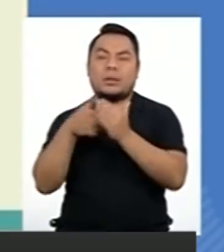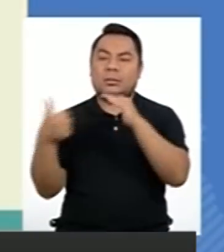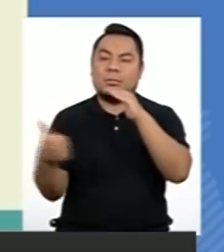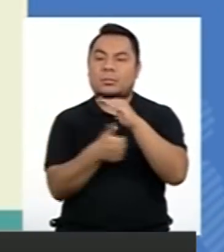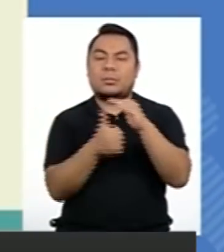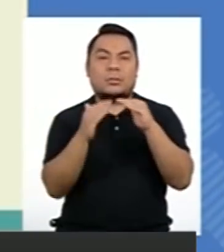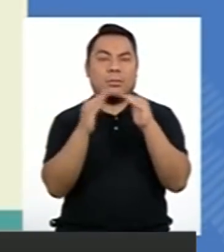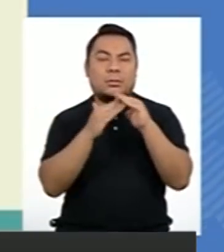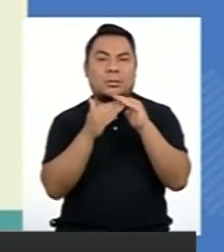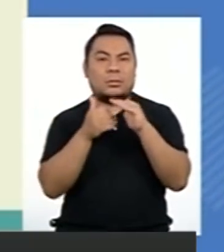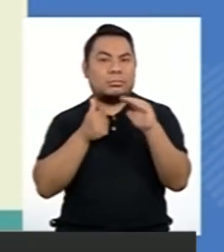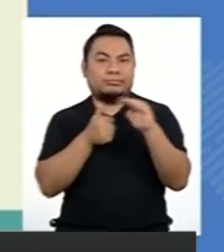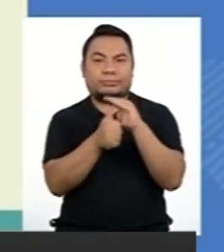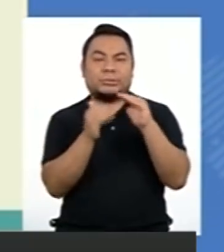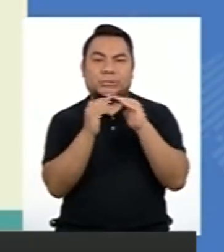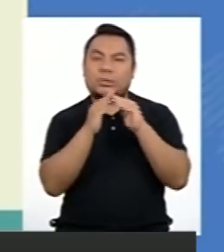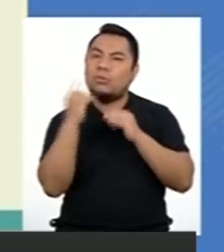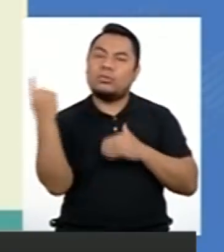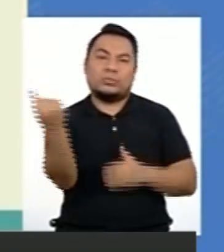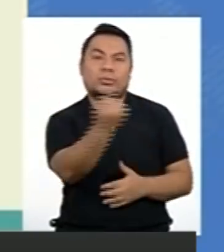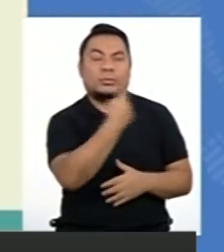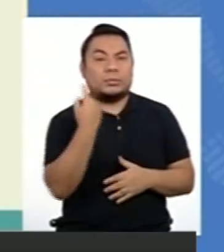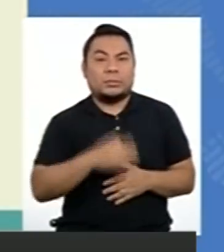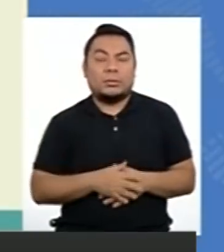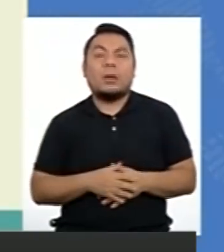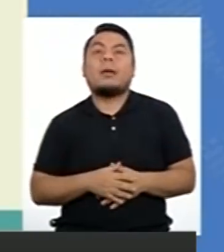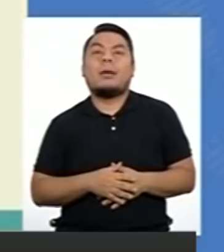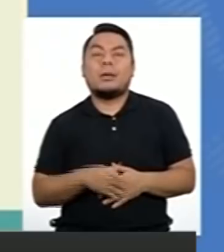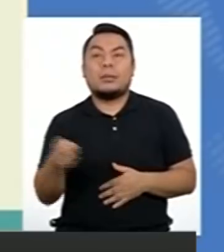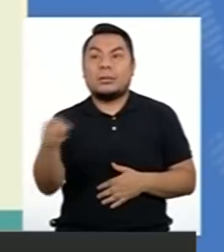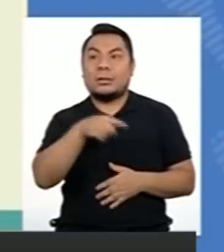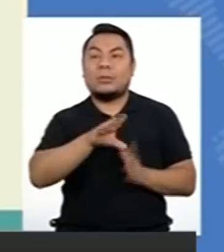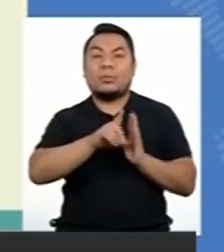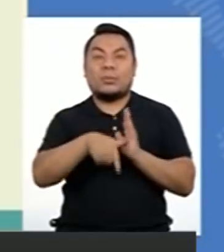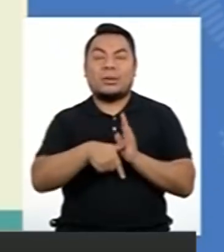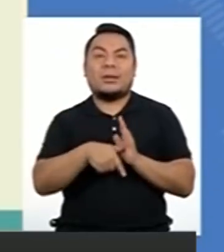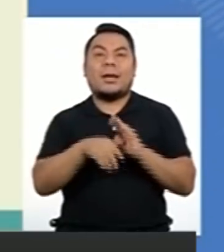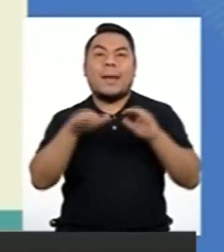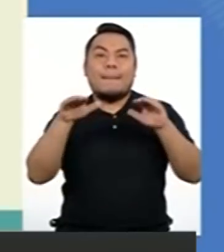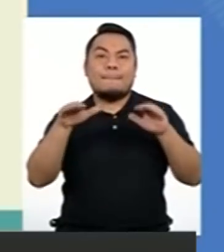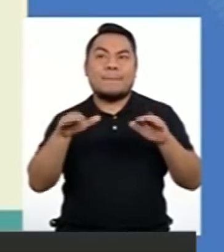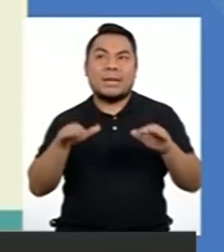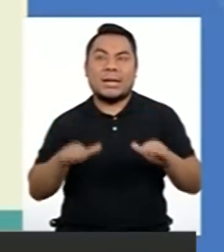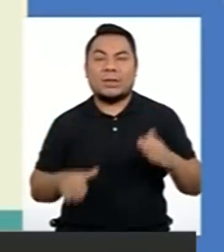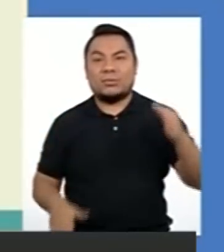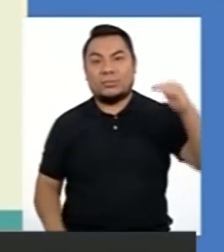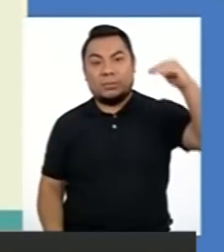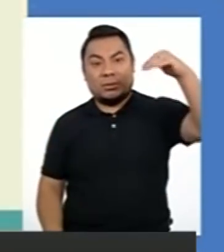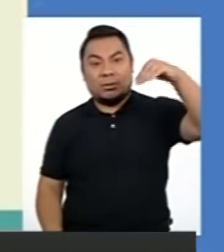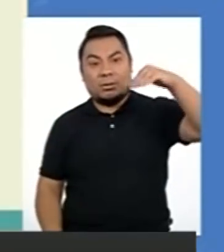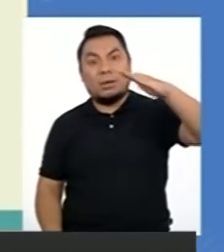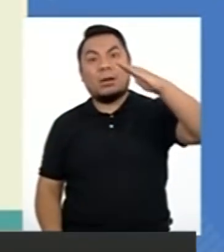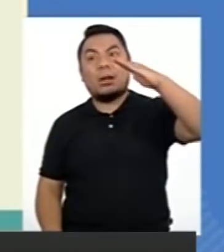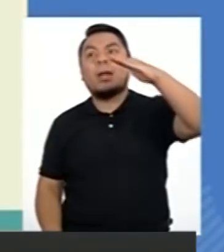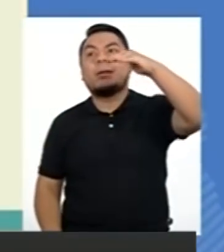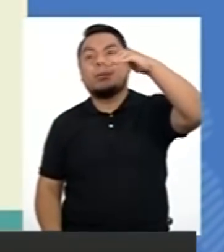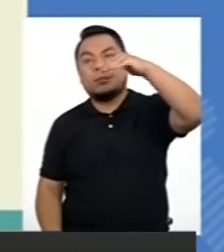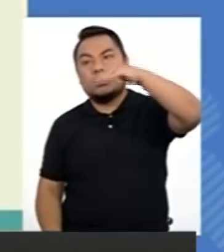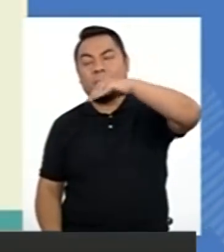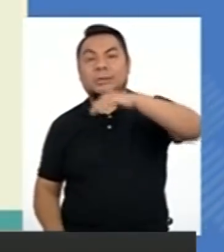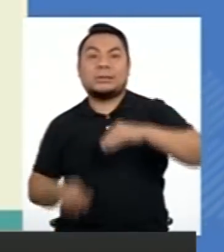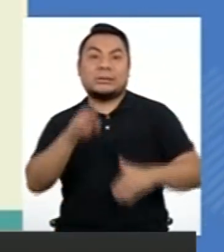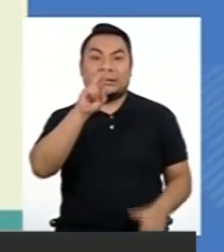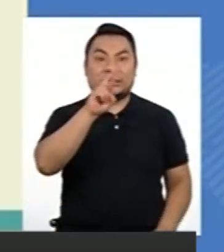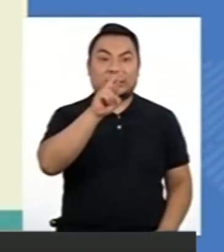las restricciones que todos conocemos, y hemos visto cómo ha ido bajando gradualmente de R3 a R2, es